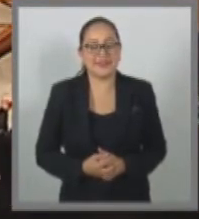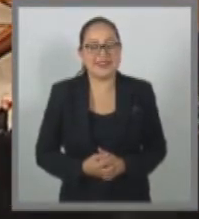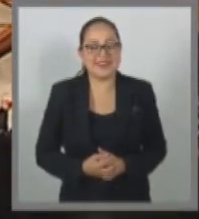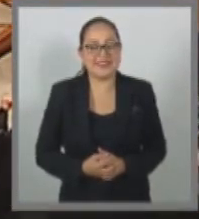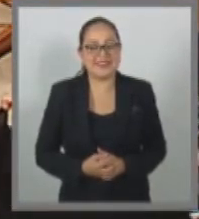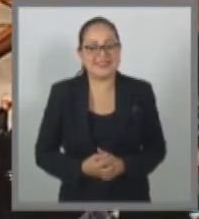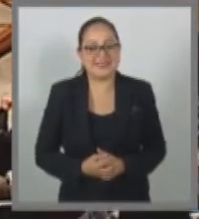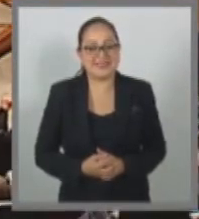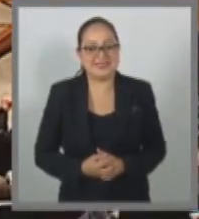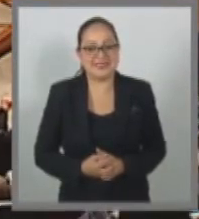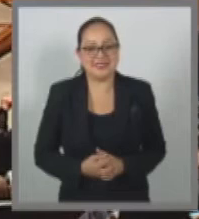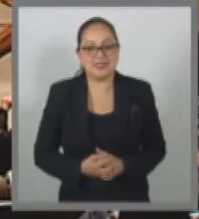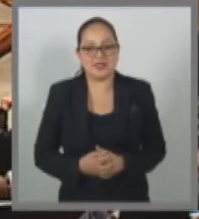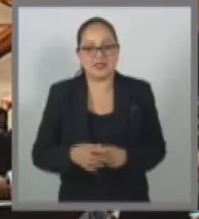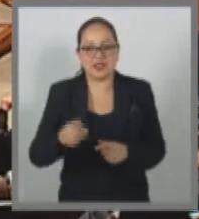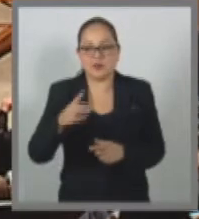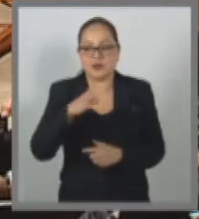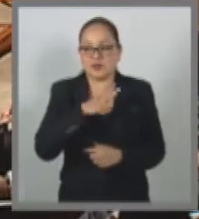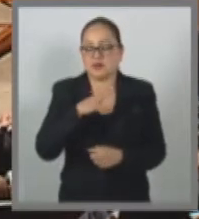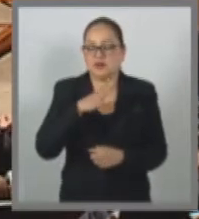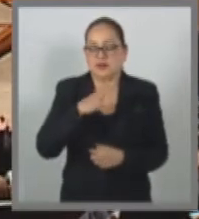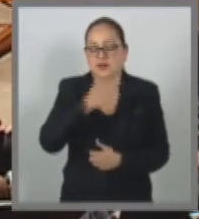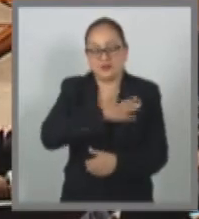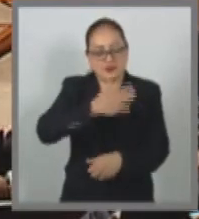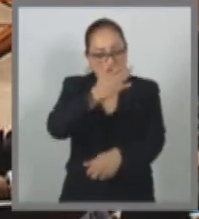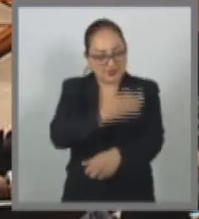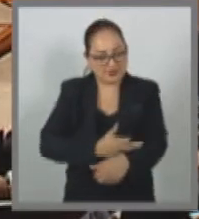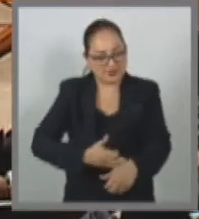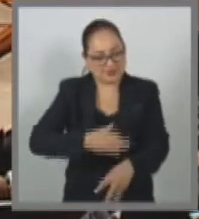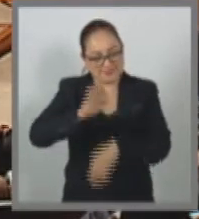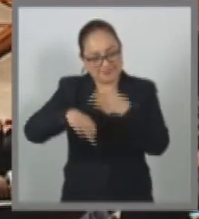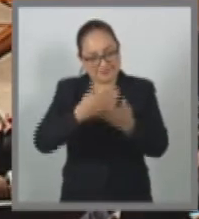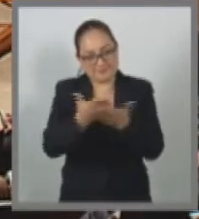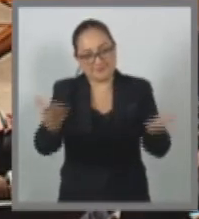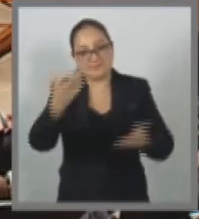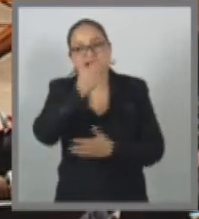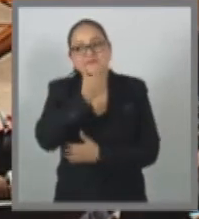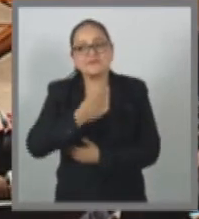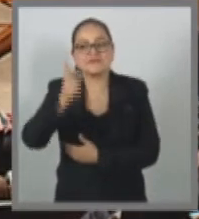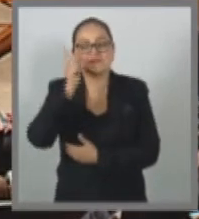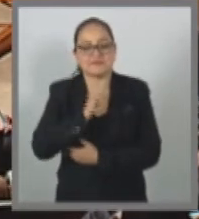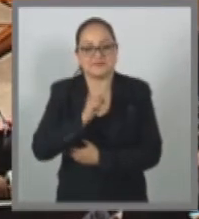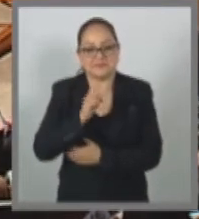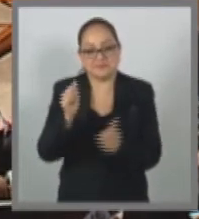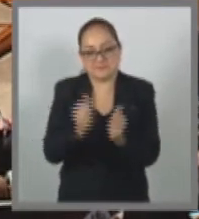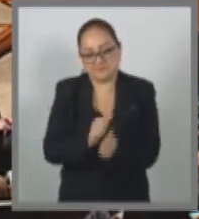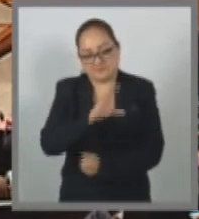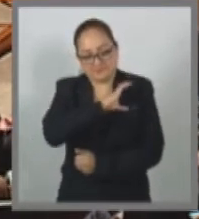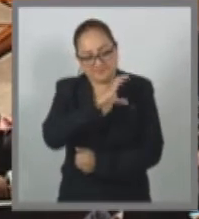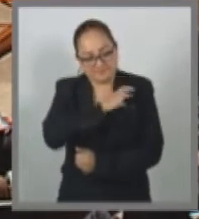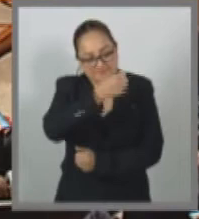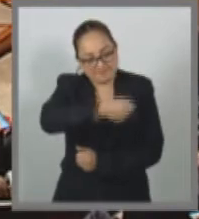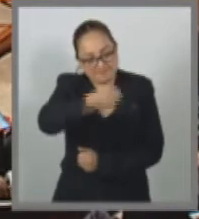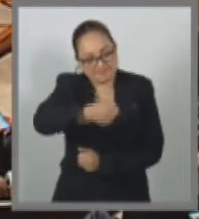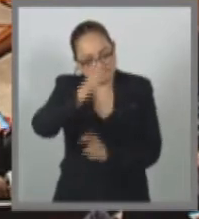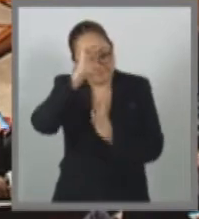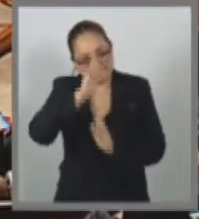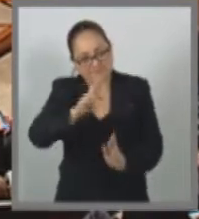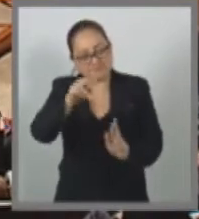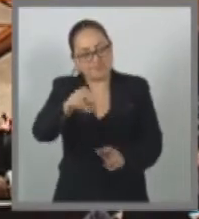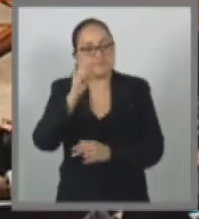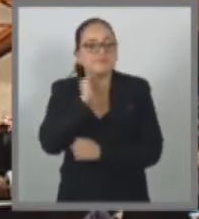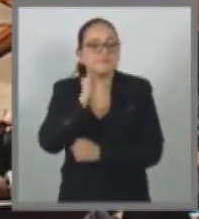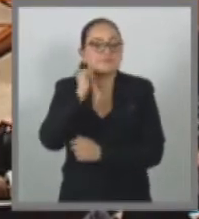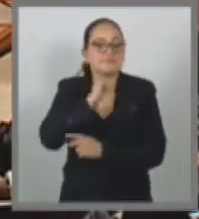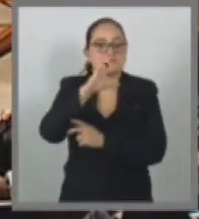Muy buenas tardes a todas y a todos. Saludo con mucho cariño y respeto al senador Ernesto Cordero